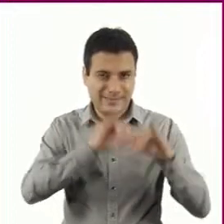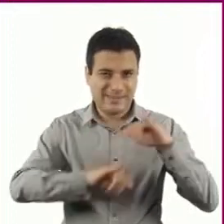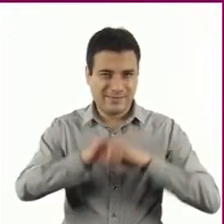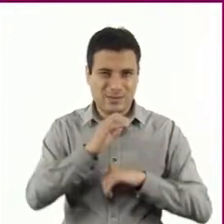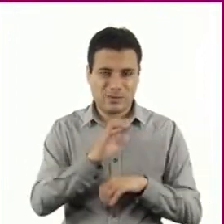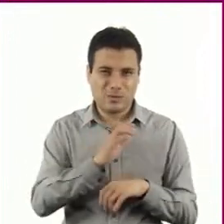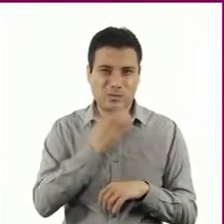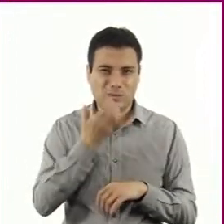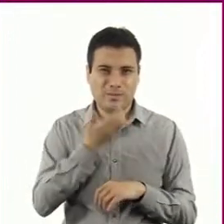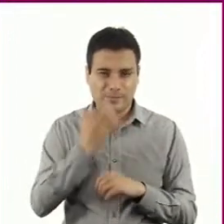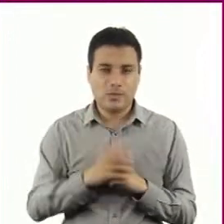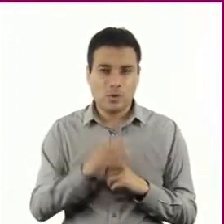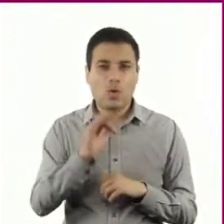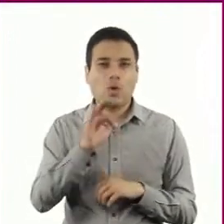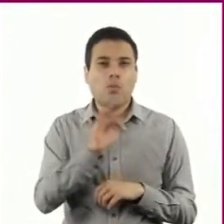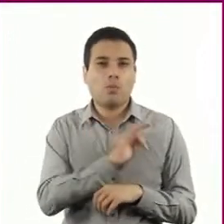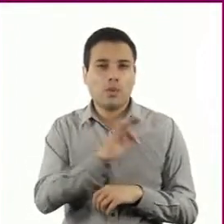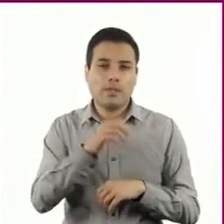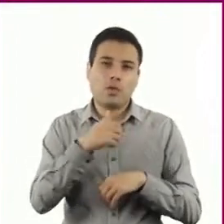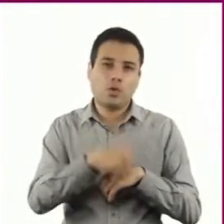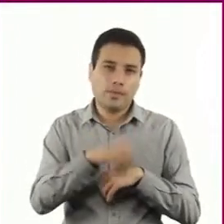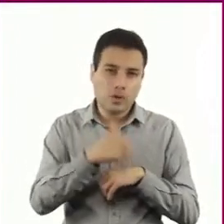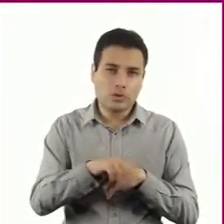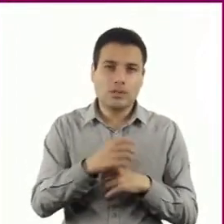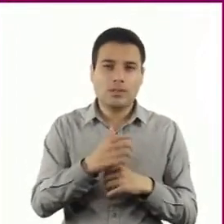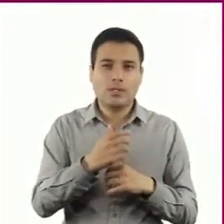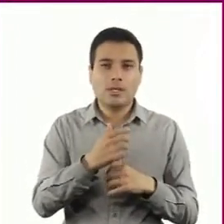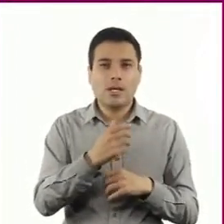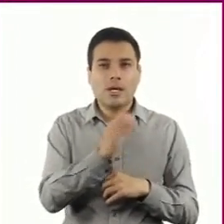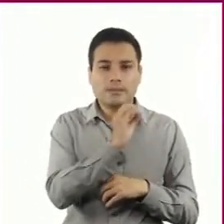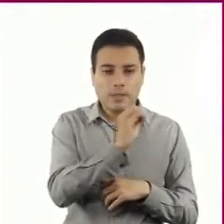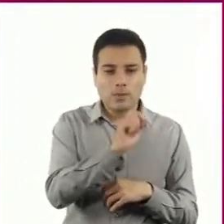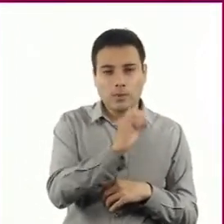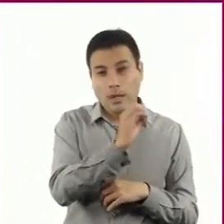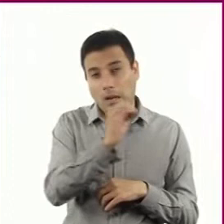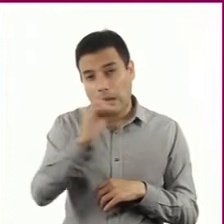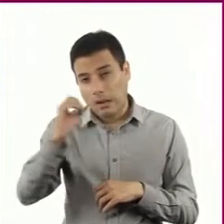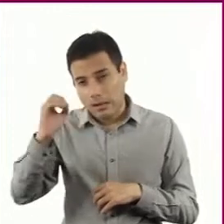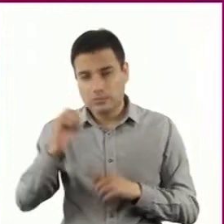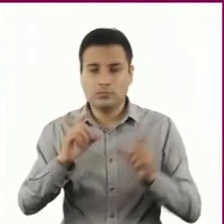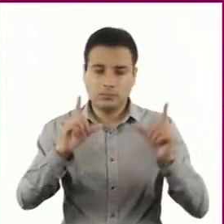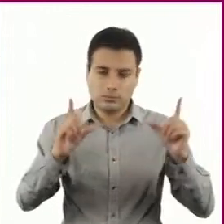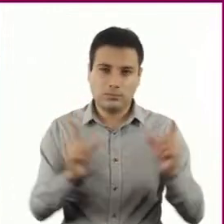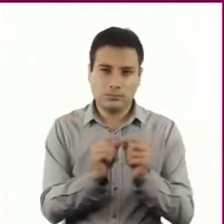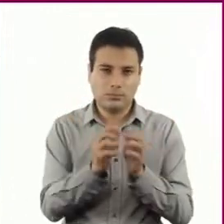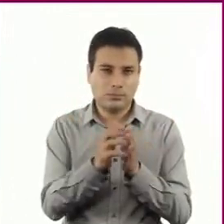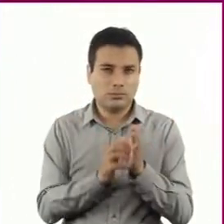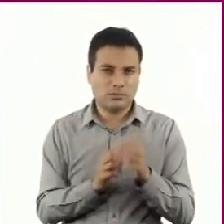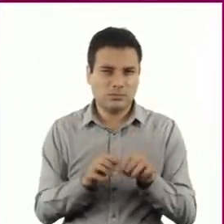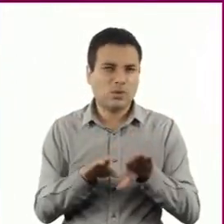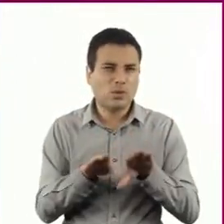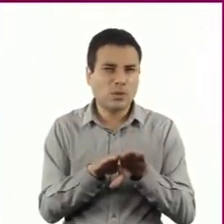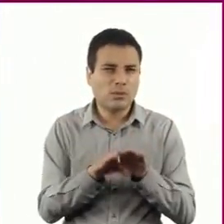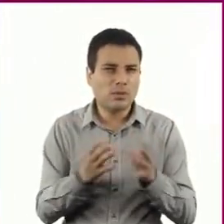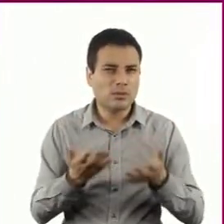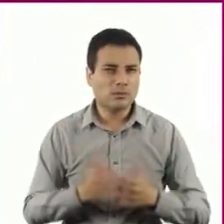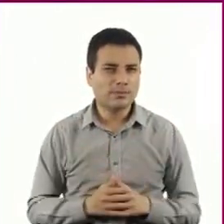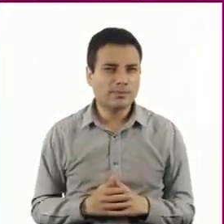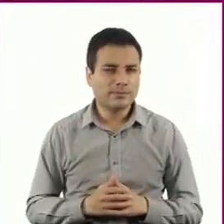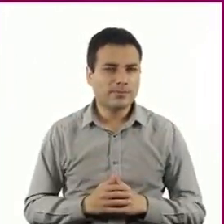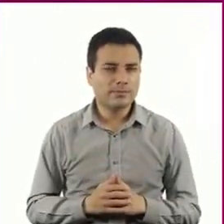representar cantidades muy grandes o muy pequeñas, como es el caso del tamaño de una bacteria. ¿Cómo representarían el tamaño de la